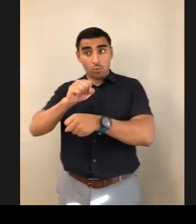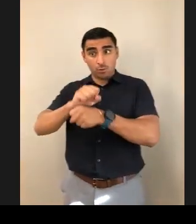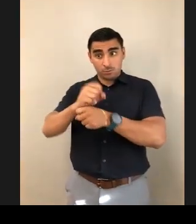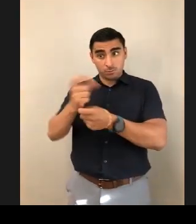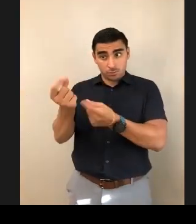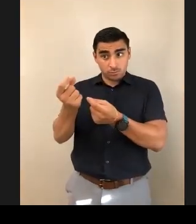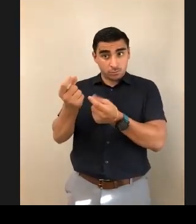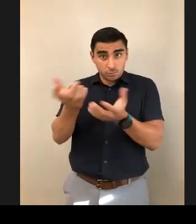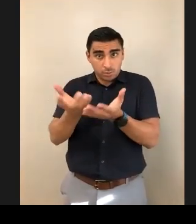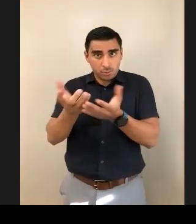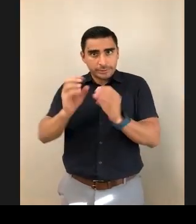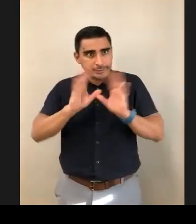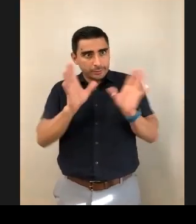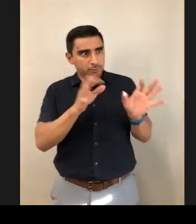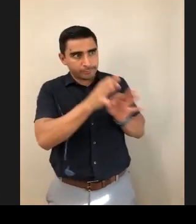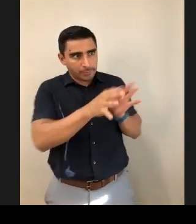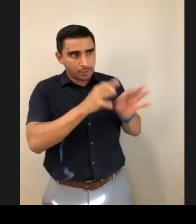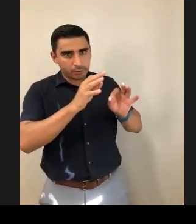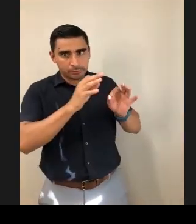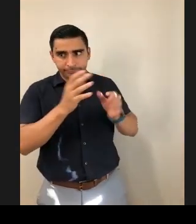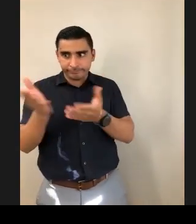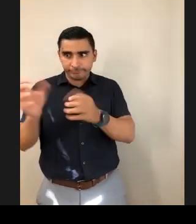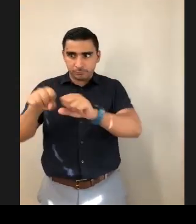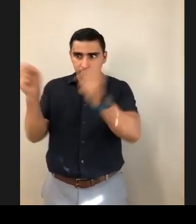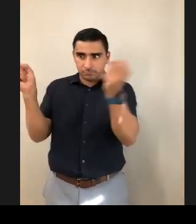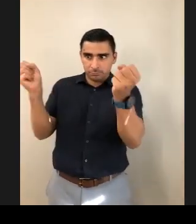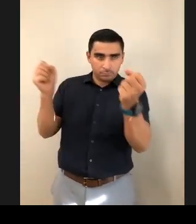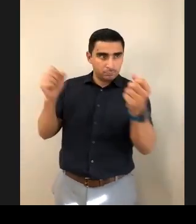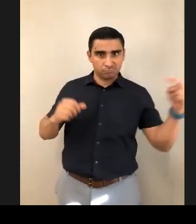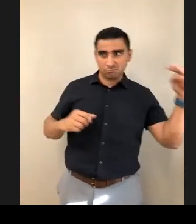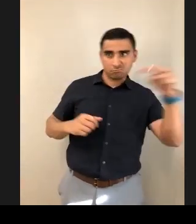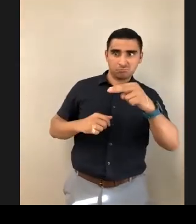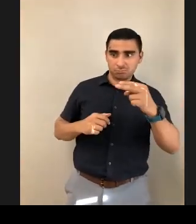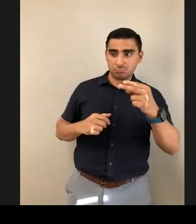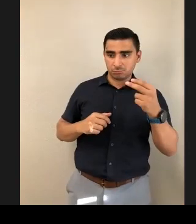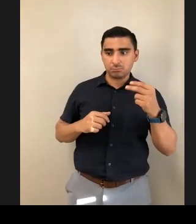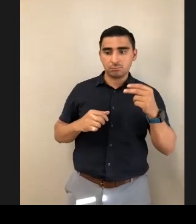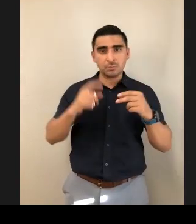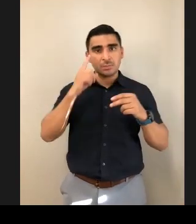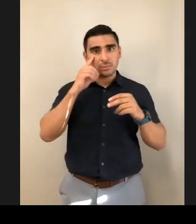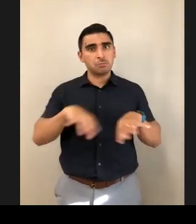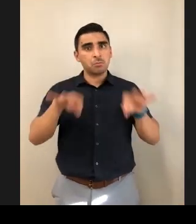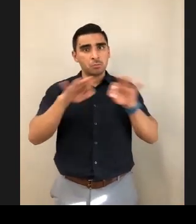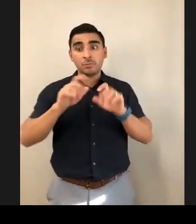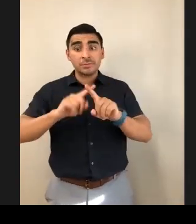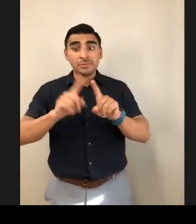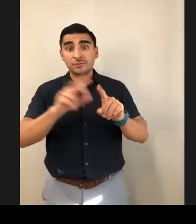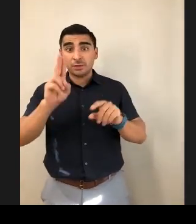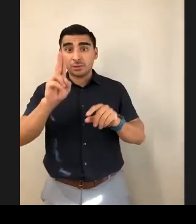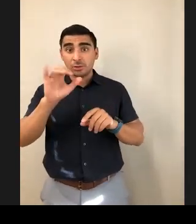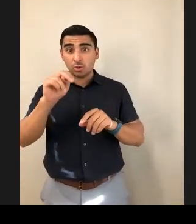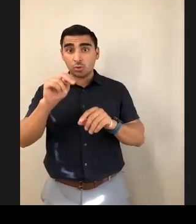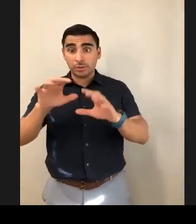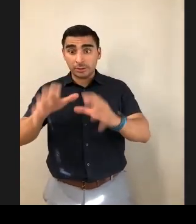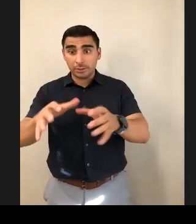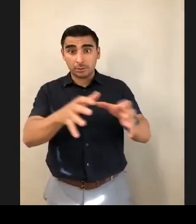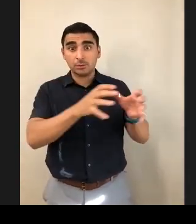vas a hacer. Sería muy difícil ir en contra de los sindicatos y las